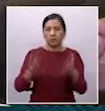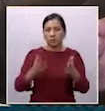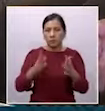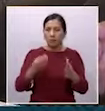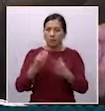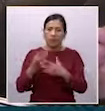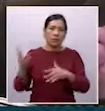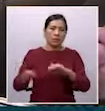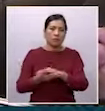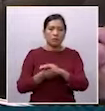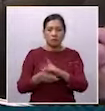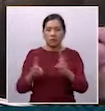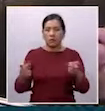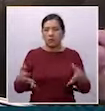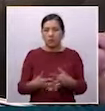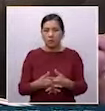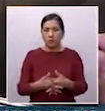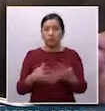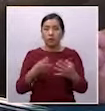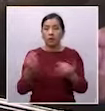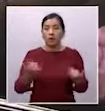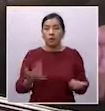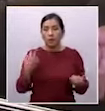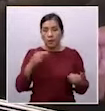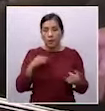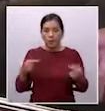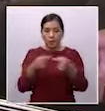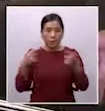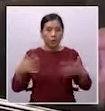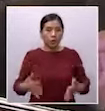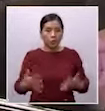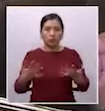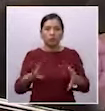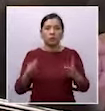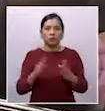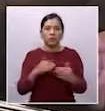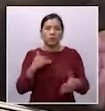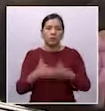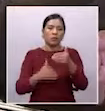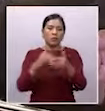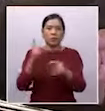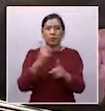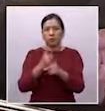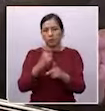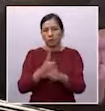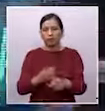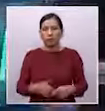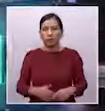para estos bloqueos. Nos comprometemos como oposición a realizar los procesos correspondientes.